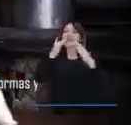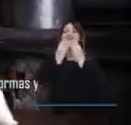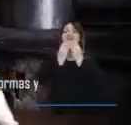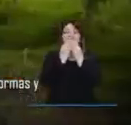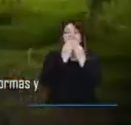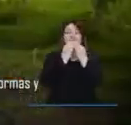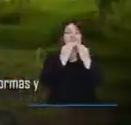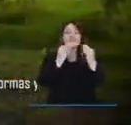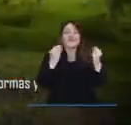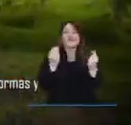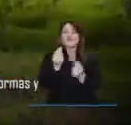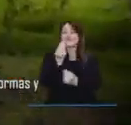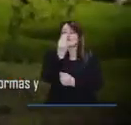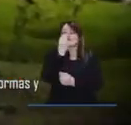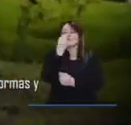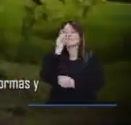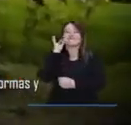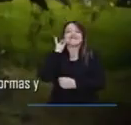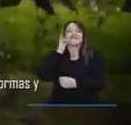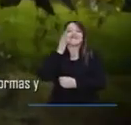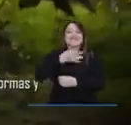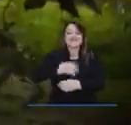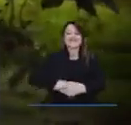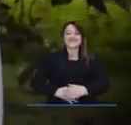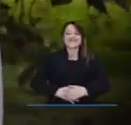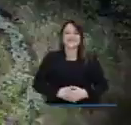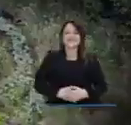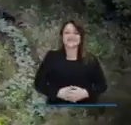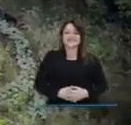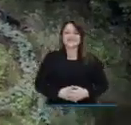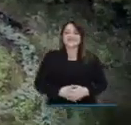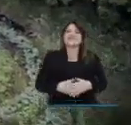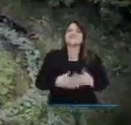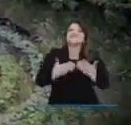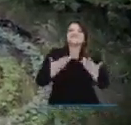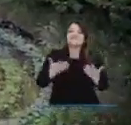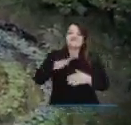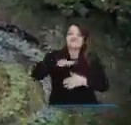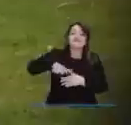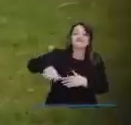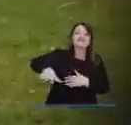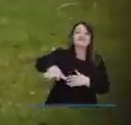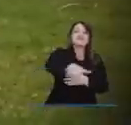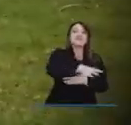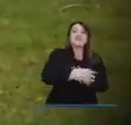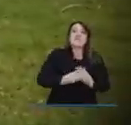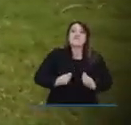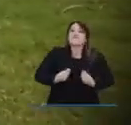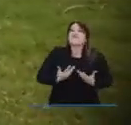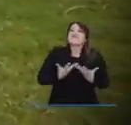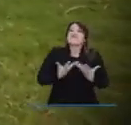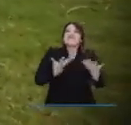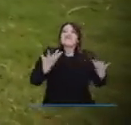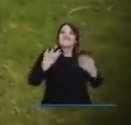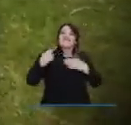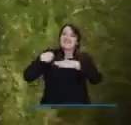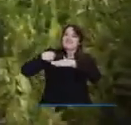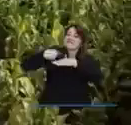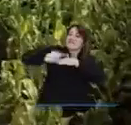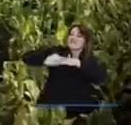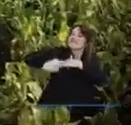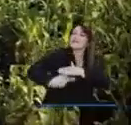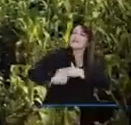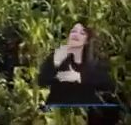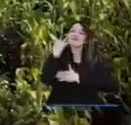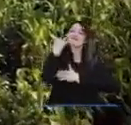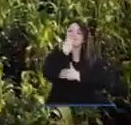formas y adquiere exquisitos sabores. Porque no puedes dejar de vivir nuestra más bella tradición.